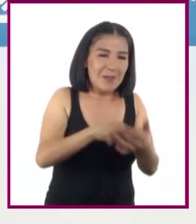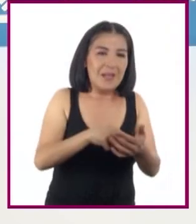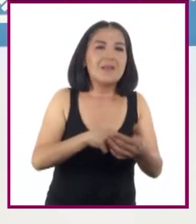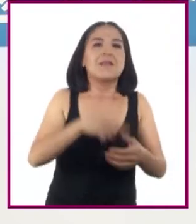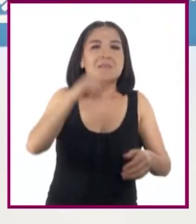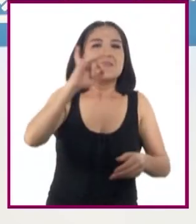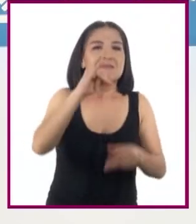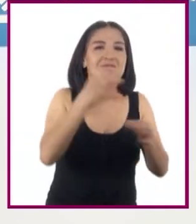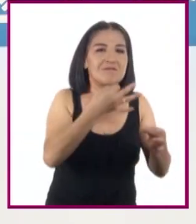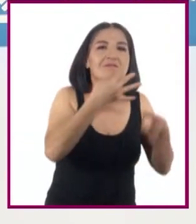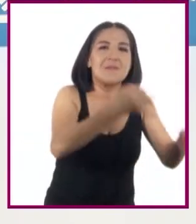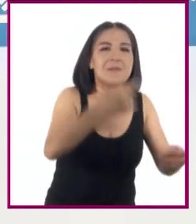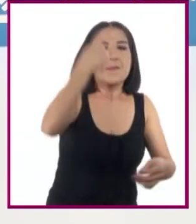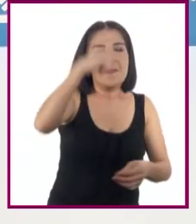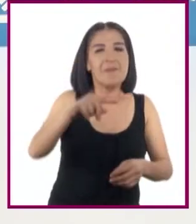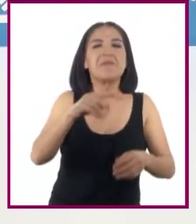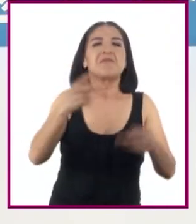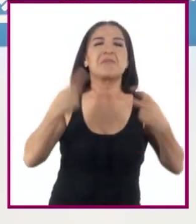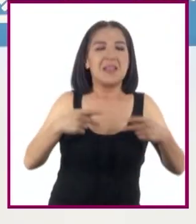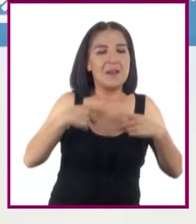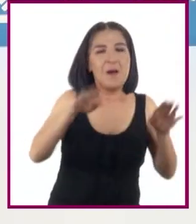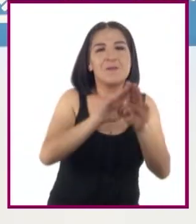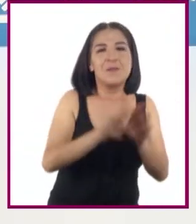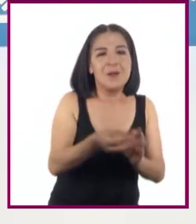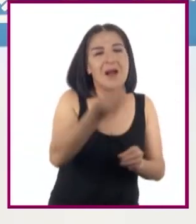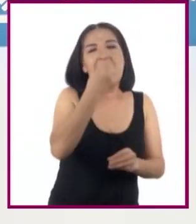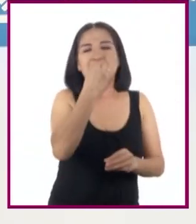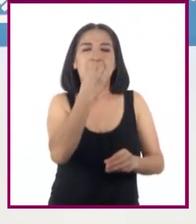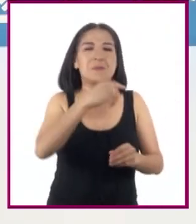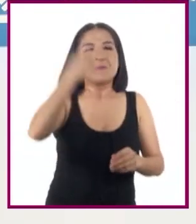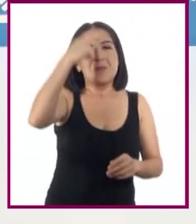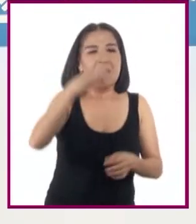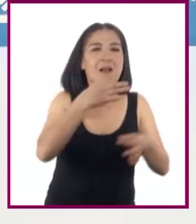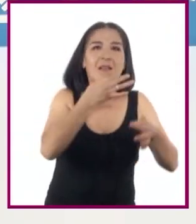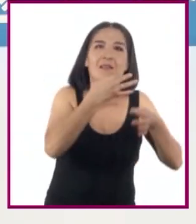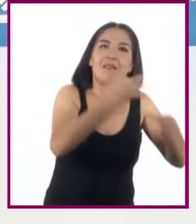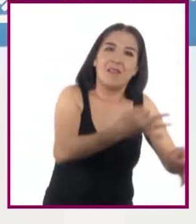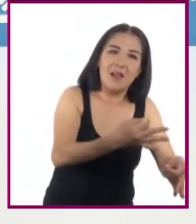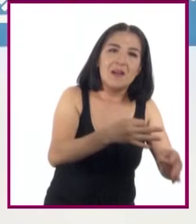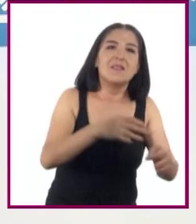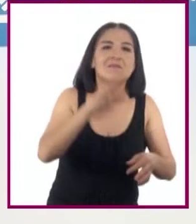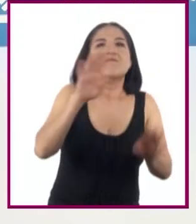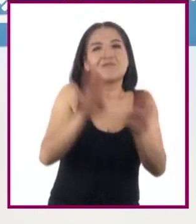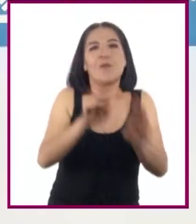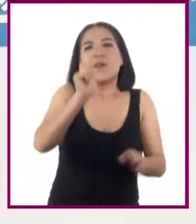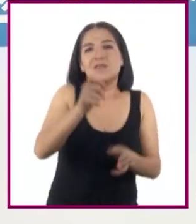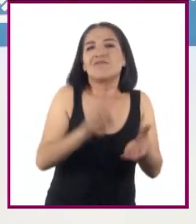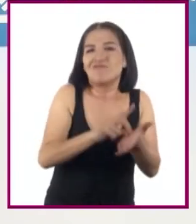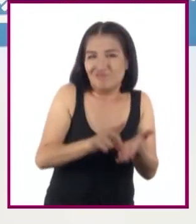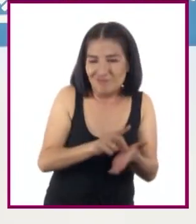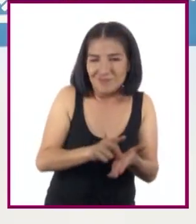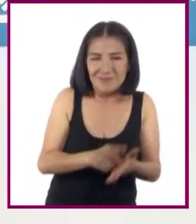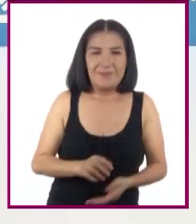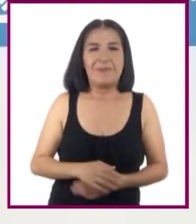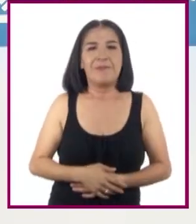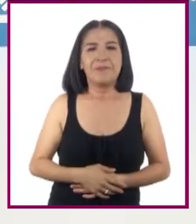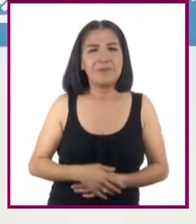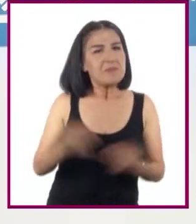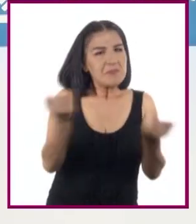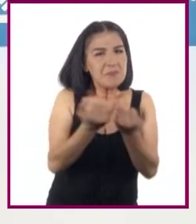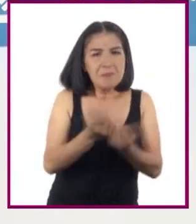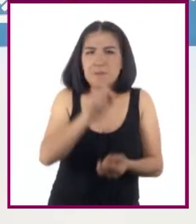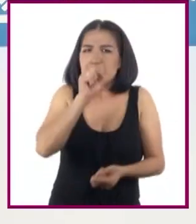Hay personas que la consumen por pasatiempo y genera adicción, es decir, se trata de una droga. ¿Puede la